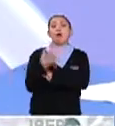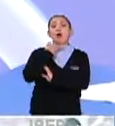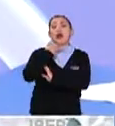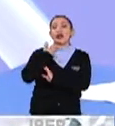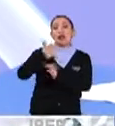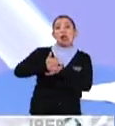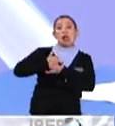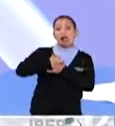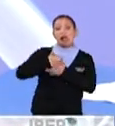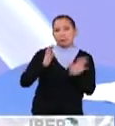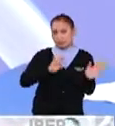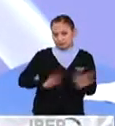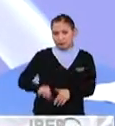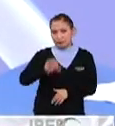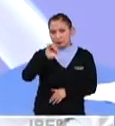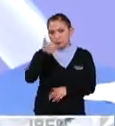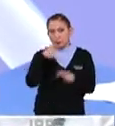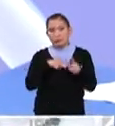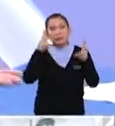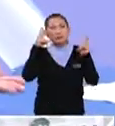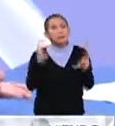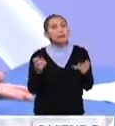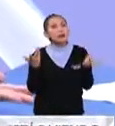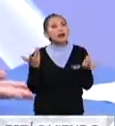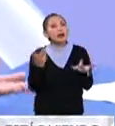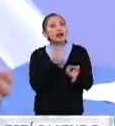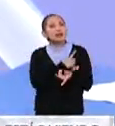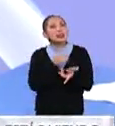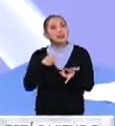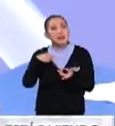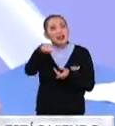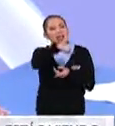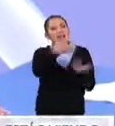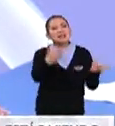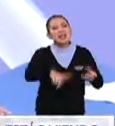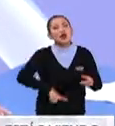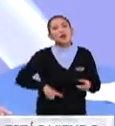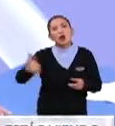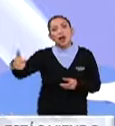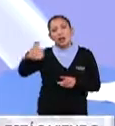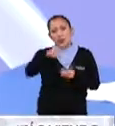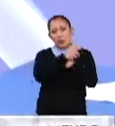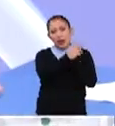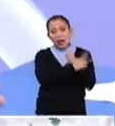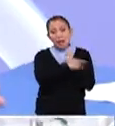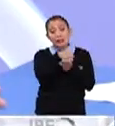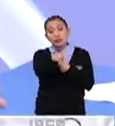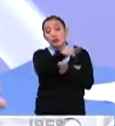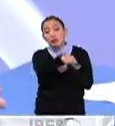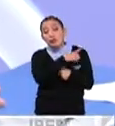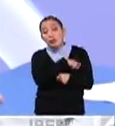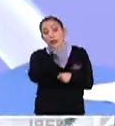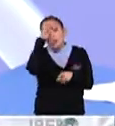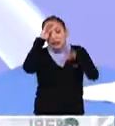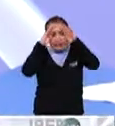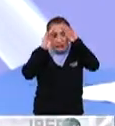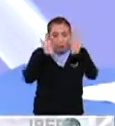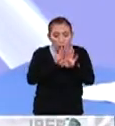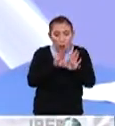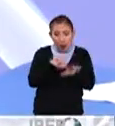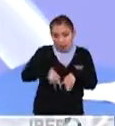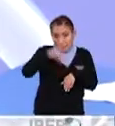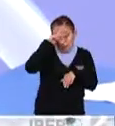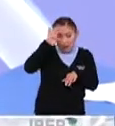fuera muy auténtico. Claro. Y por el otro lado, en el tema de qué tienen que hacer los gobiernos, creo que primero que nada repensar la política, al menos